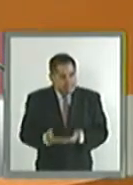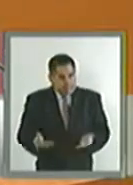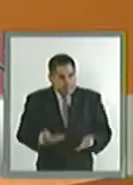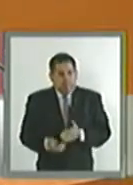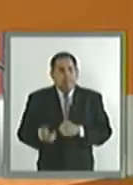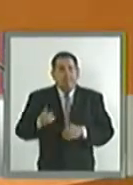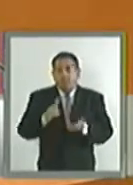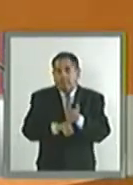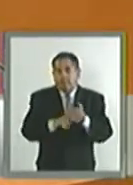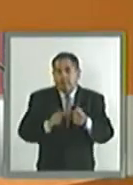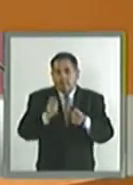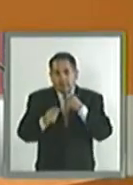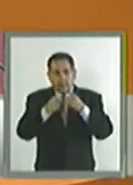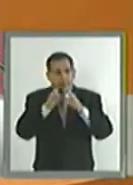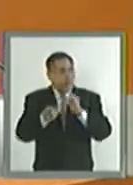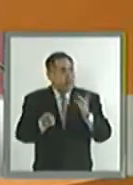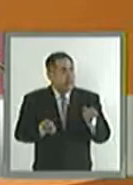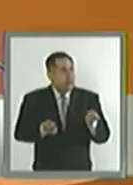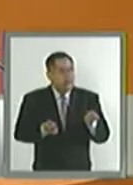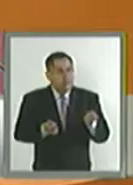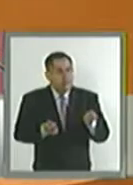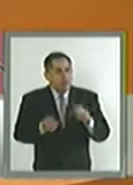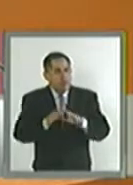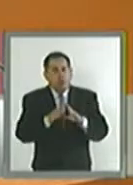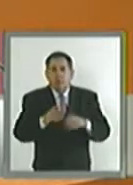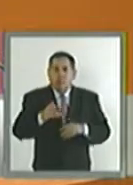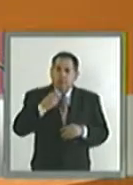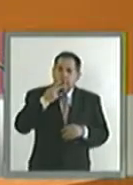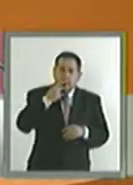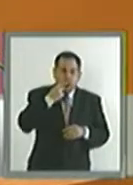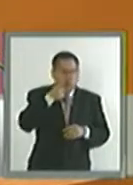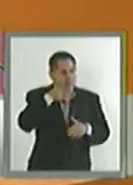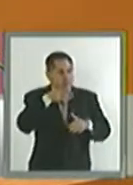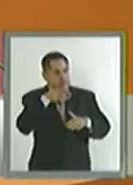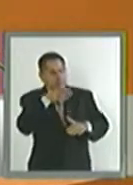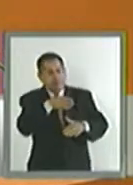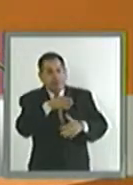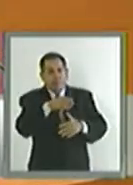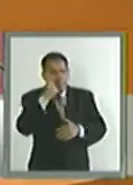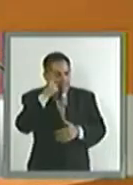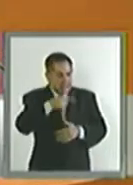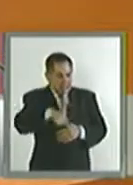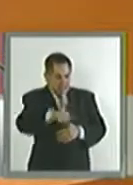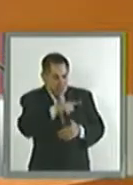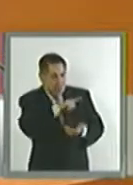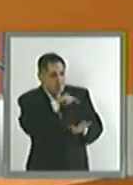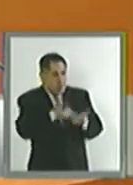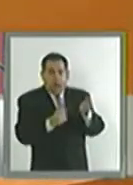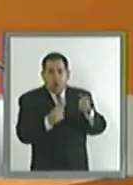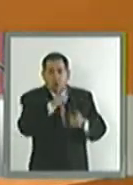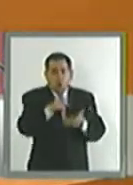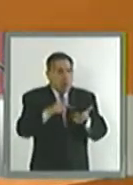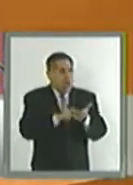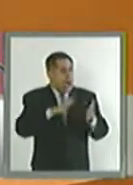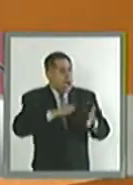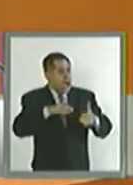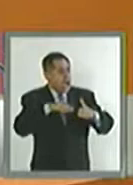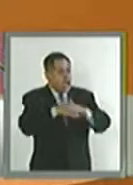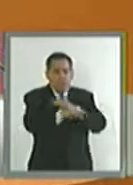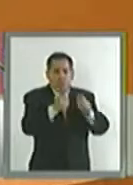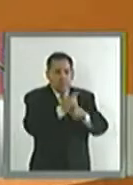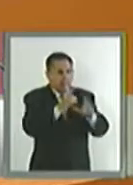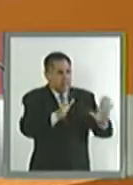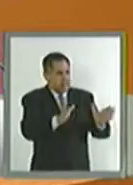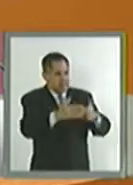Actualmente se contempla la posibilidad de zonas exclusivas para fumar en los lugares con acceso